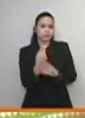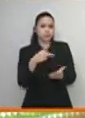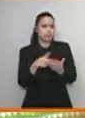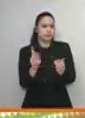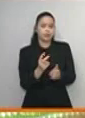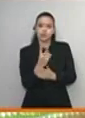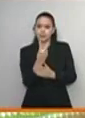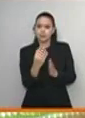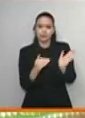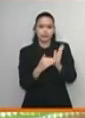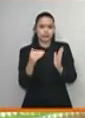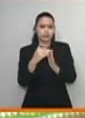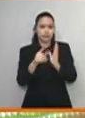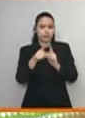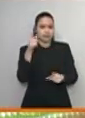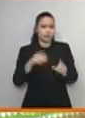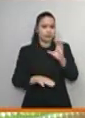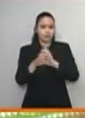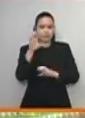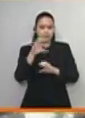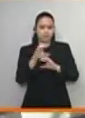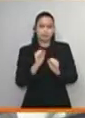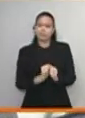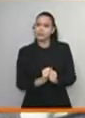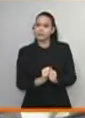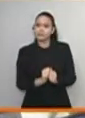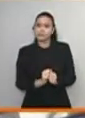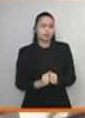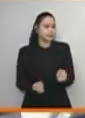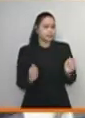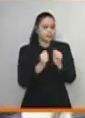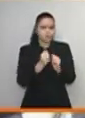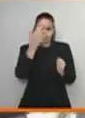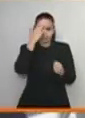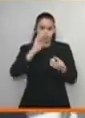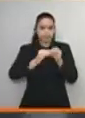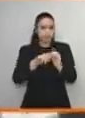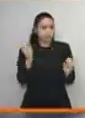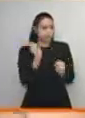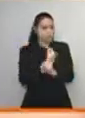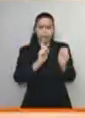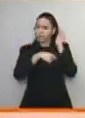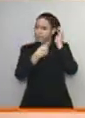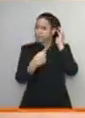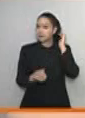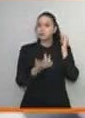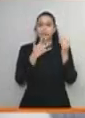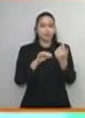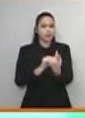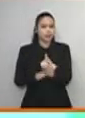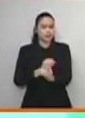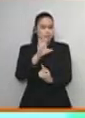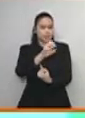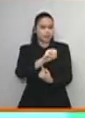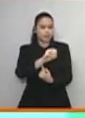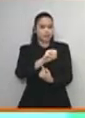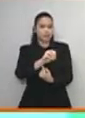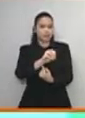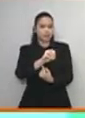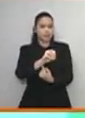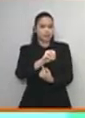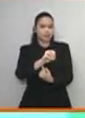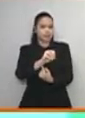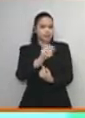2 millones de lempiras con tu jugada doble. Atentos y acompáñame con el primer dígito para la diaria, suerte, y ese es el 0. Segundo dígito,